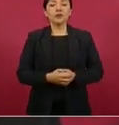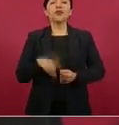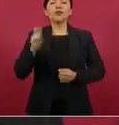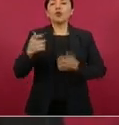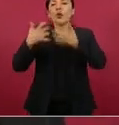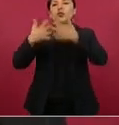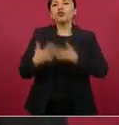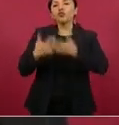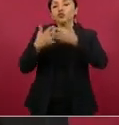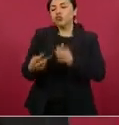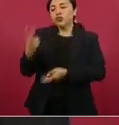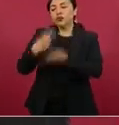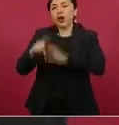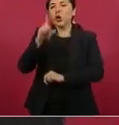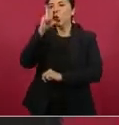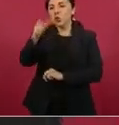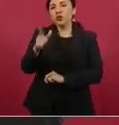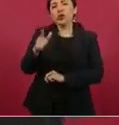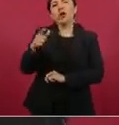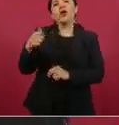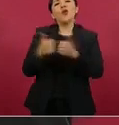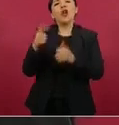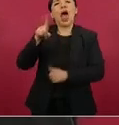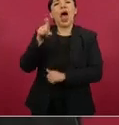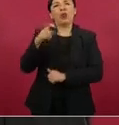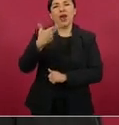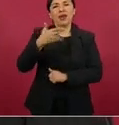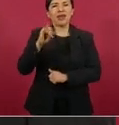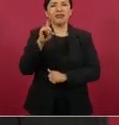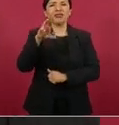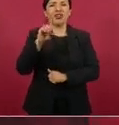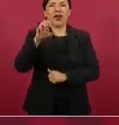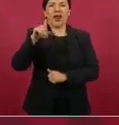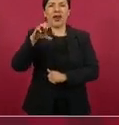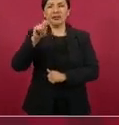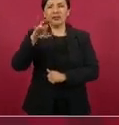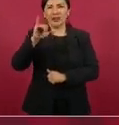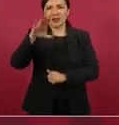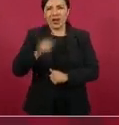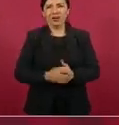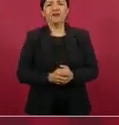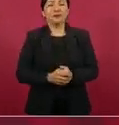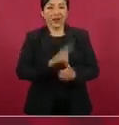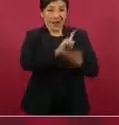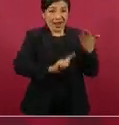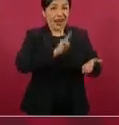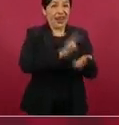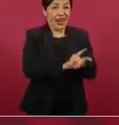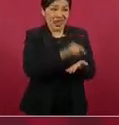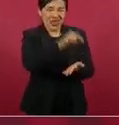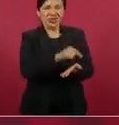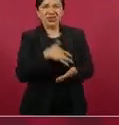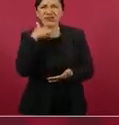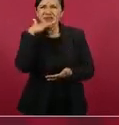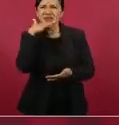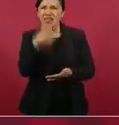hidroeléctricas, que en la ley tramposa de la llamada reforma energética,